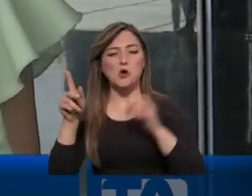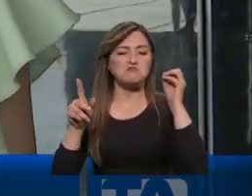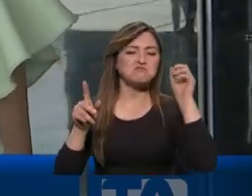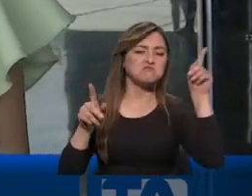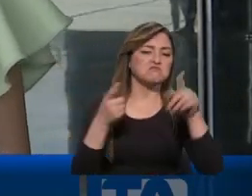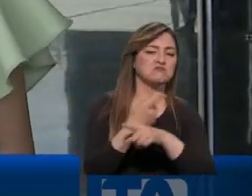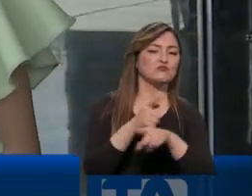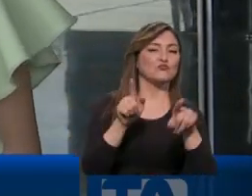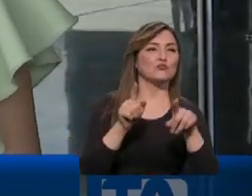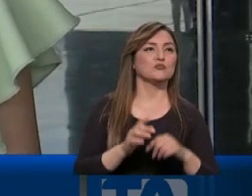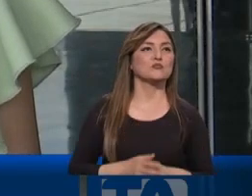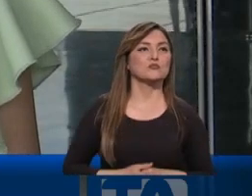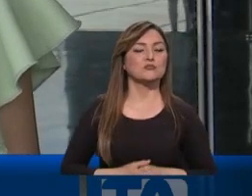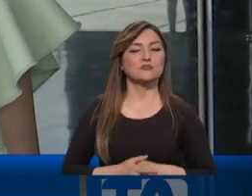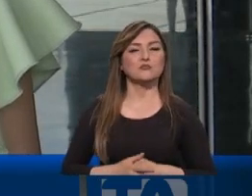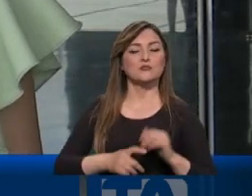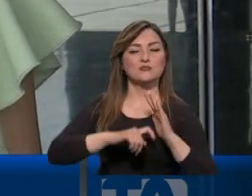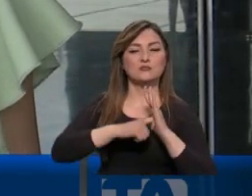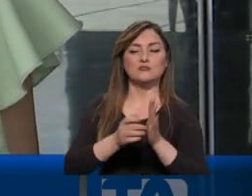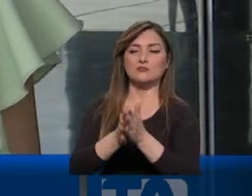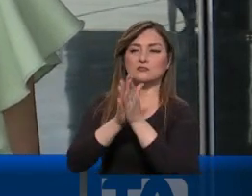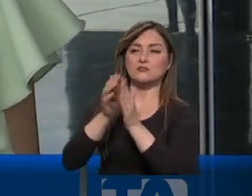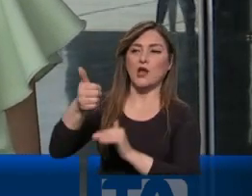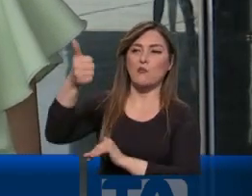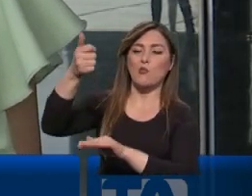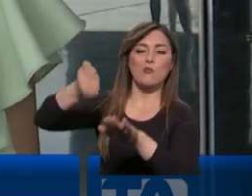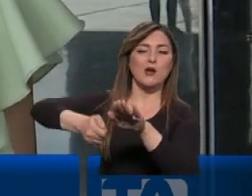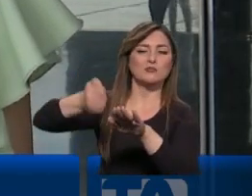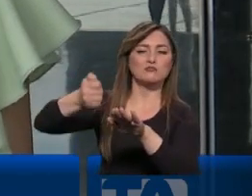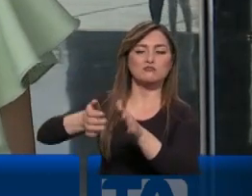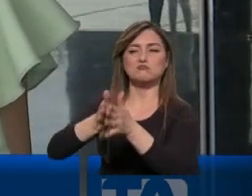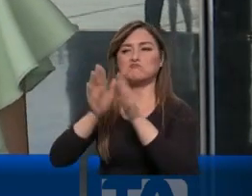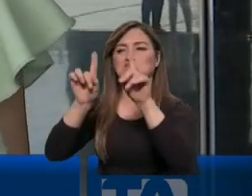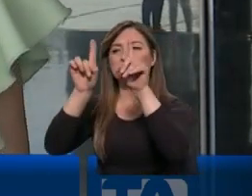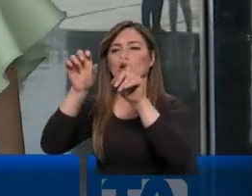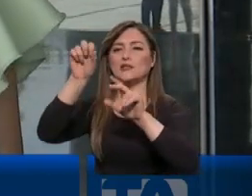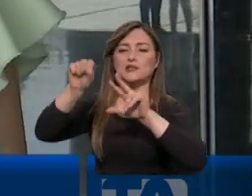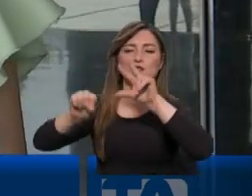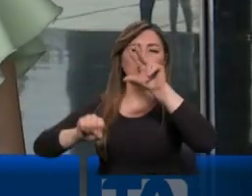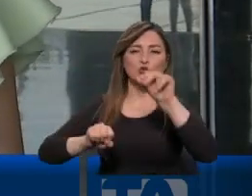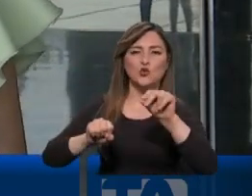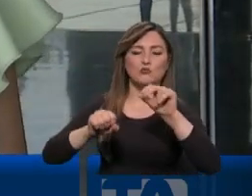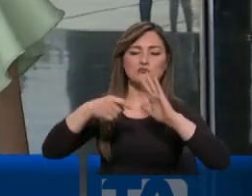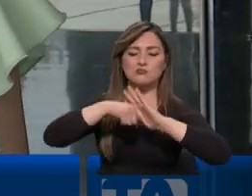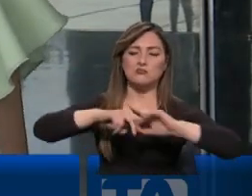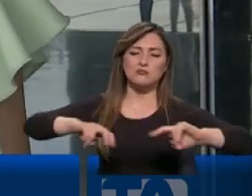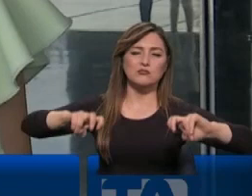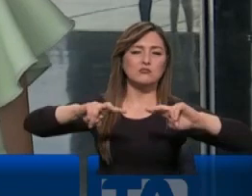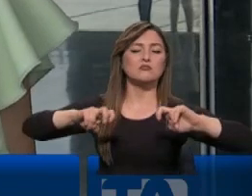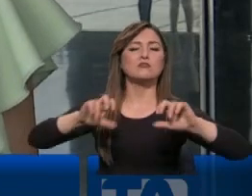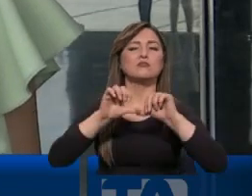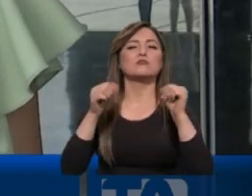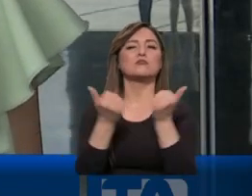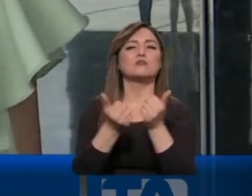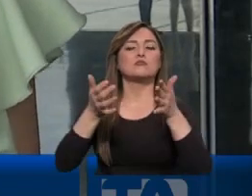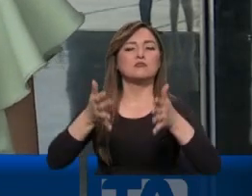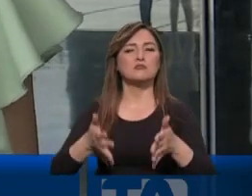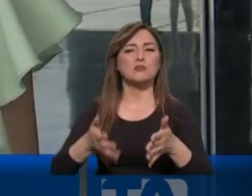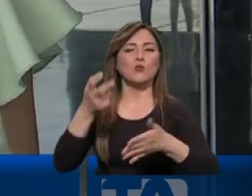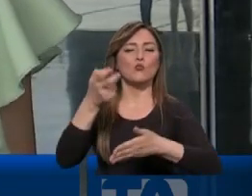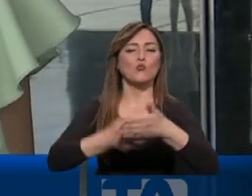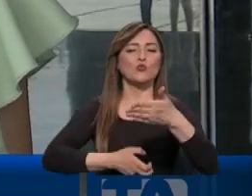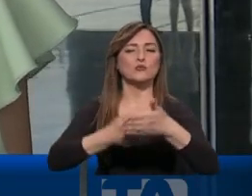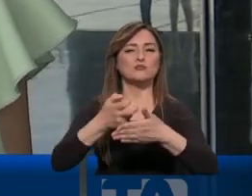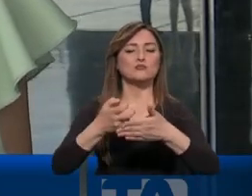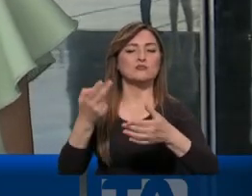Estado a la Procuraduría General del Estado para saber si se levanta o no la reserva que existe sobre estas glosas